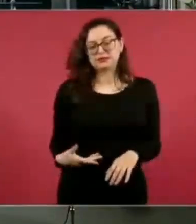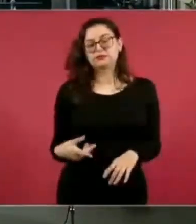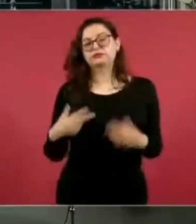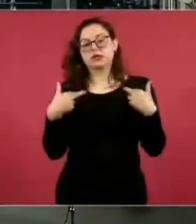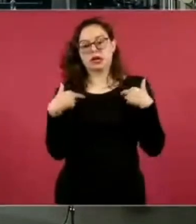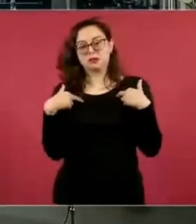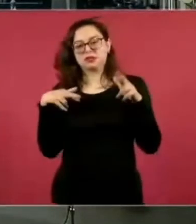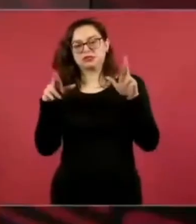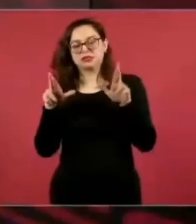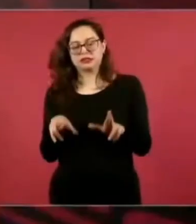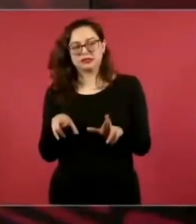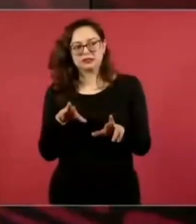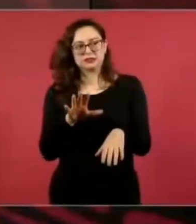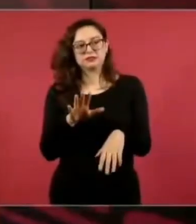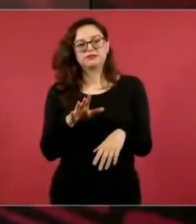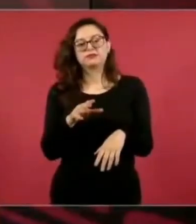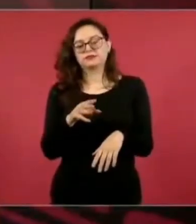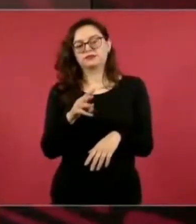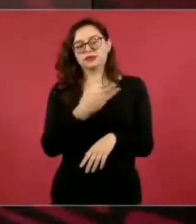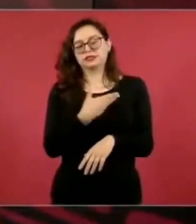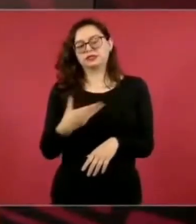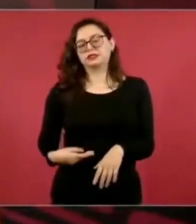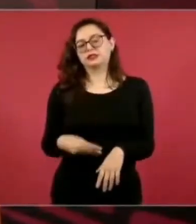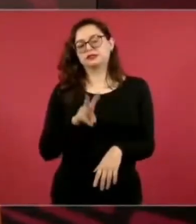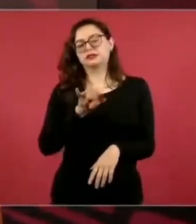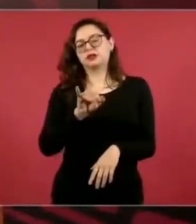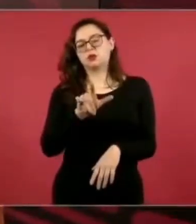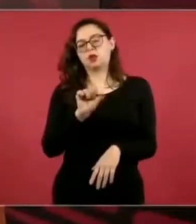de que era mejor